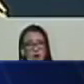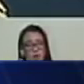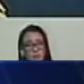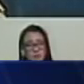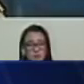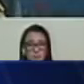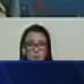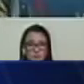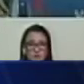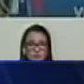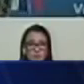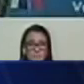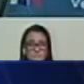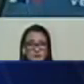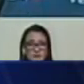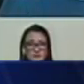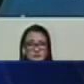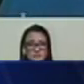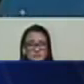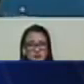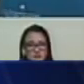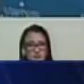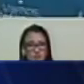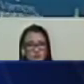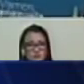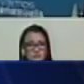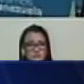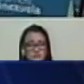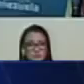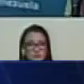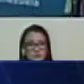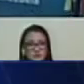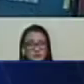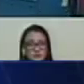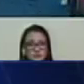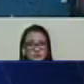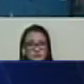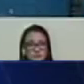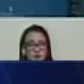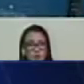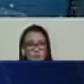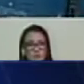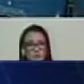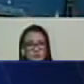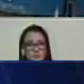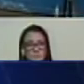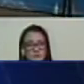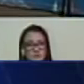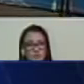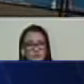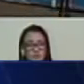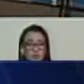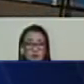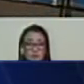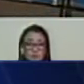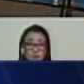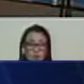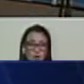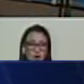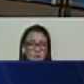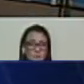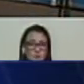Pero escúchenme una cosa, de verdad, si te sacan 4.700.000 votos, si